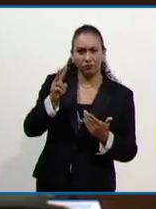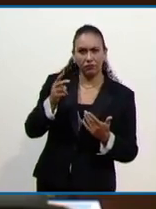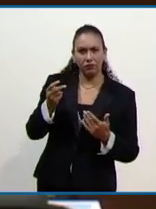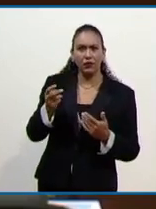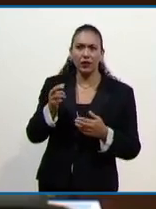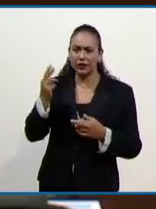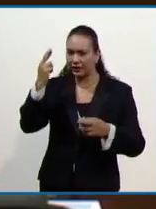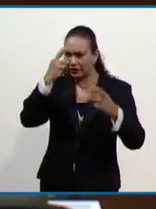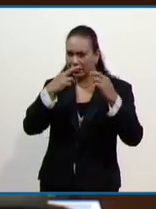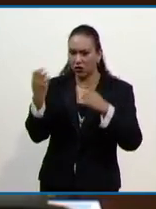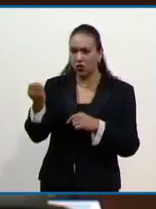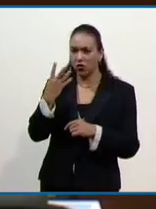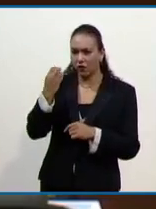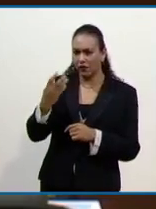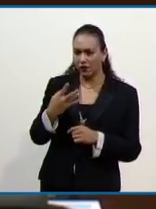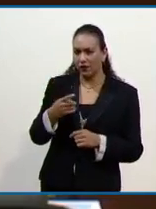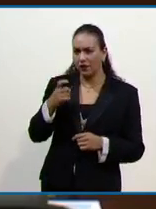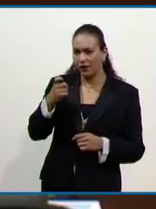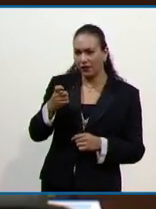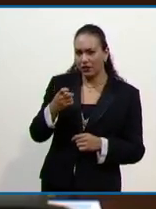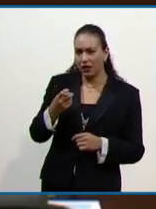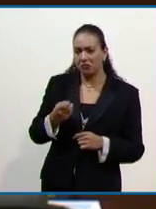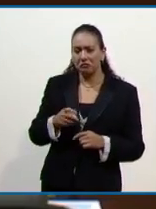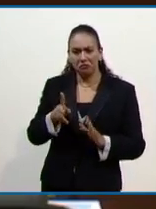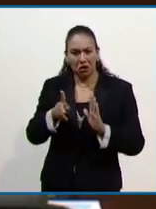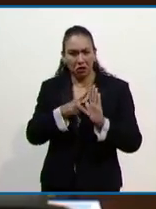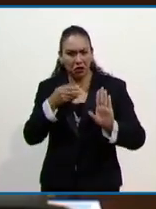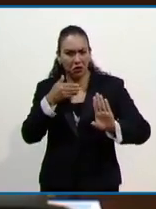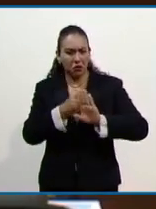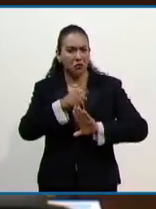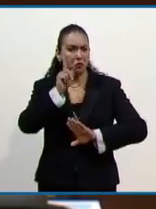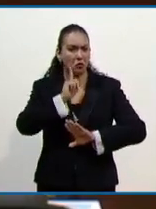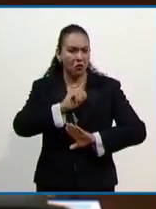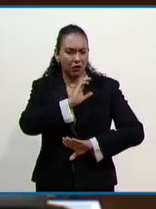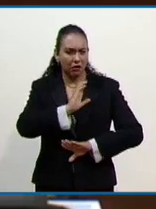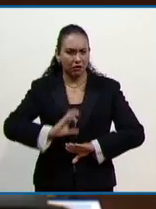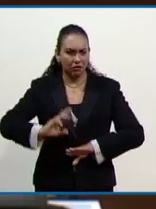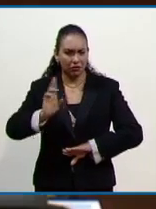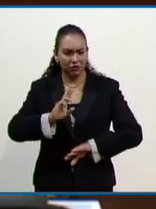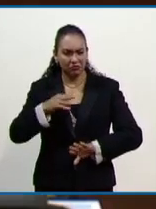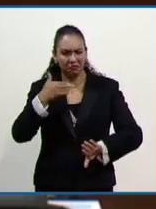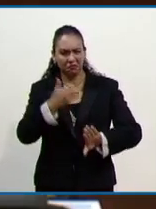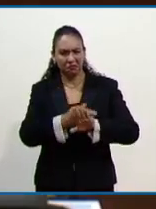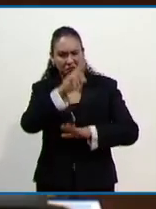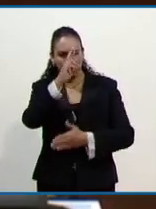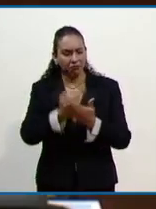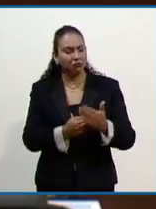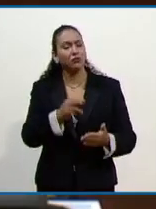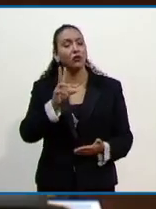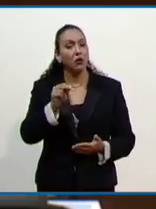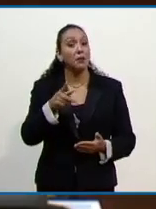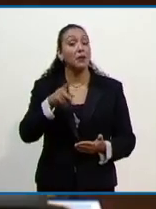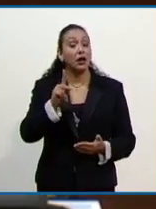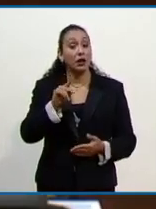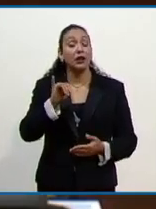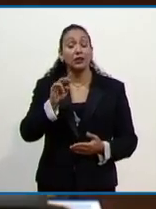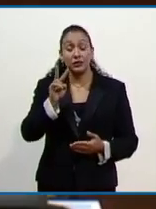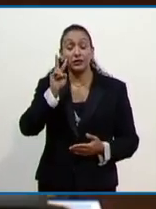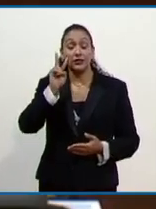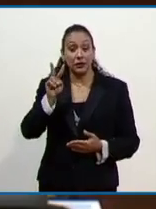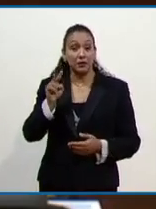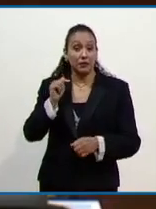mi criterio, que no se actualizó la violencia de género reclamada. Sí observo la violación a